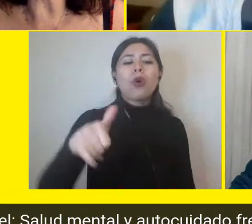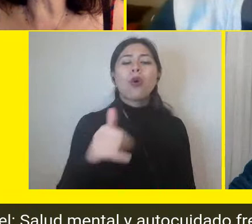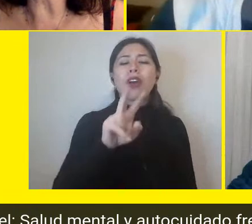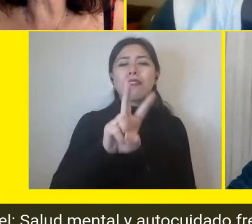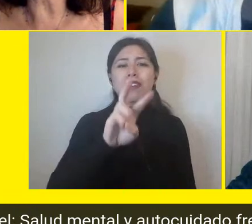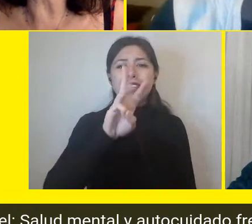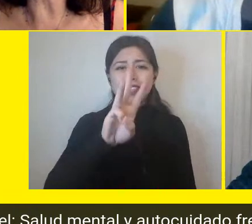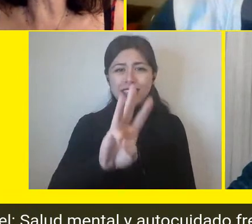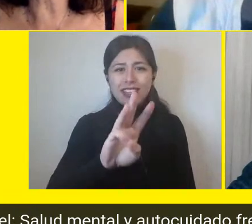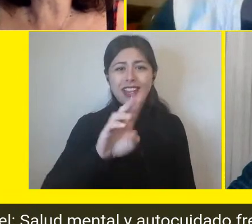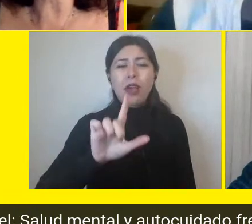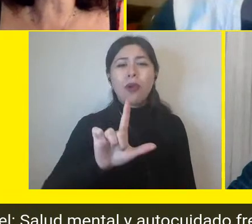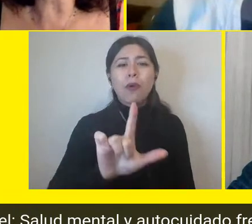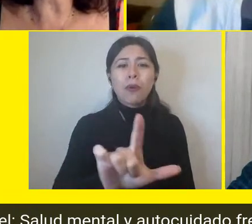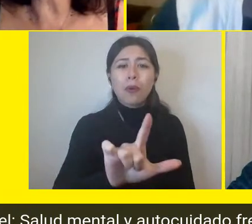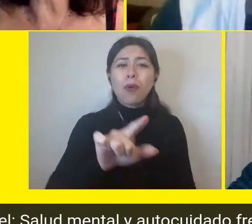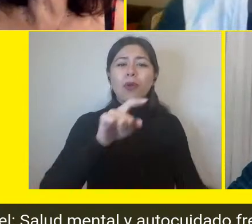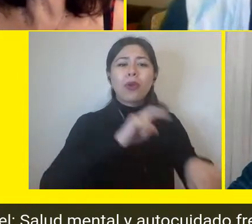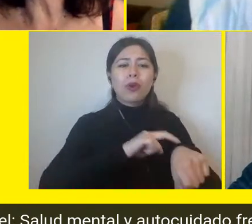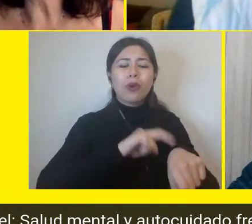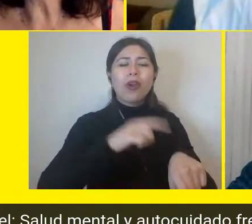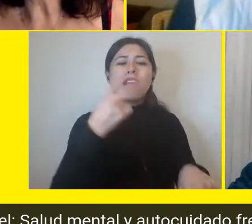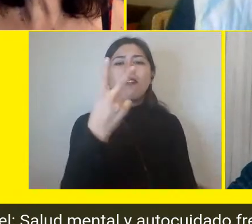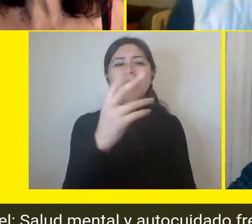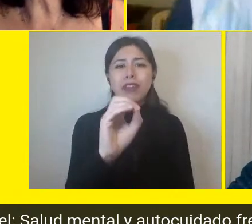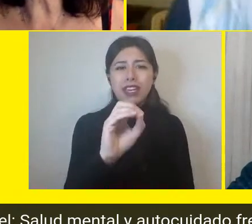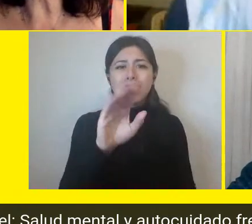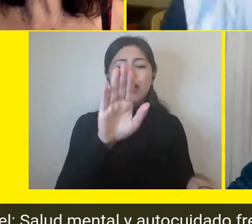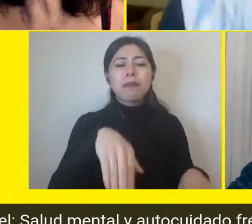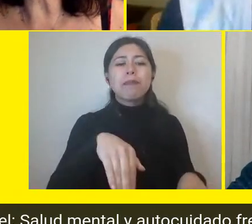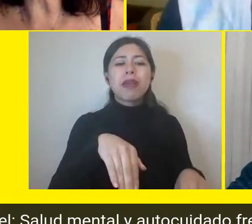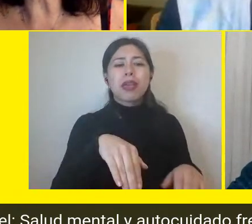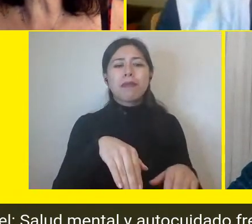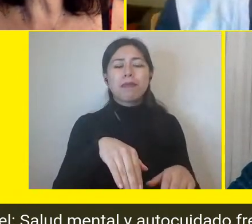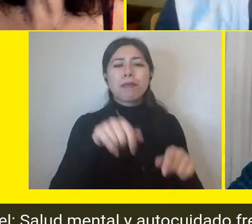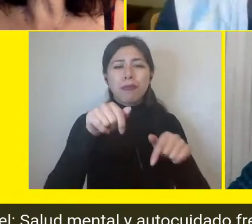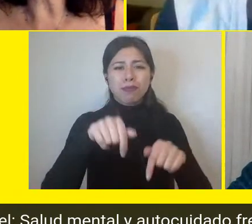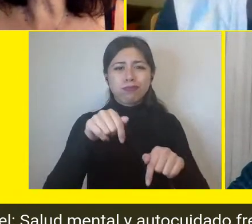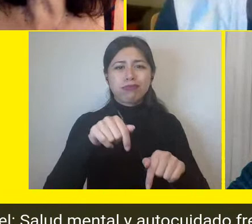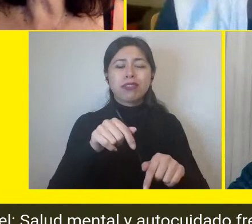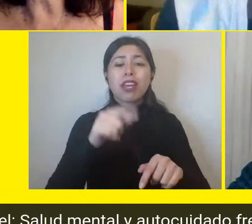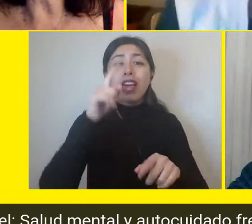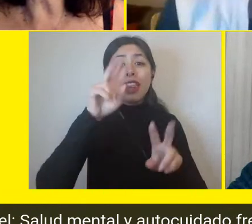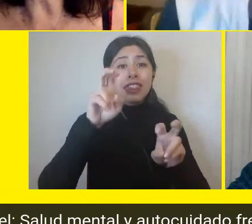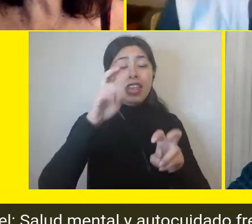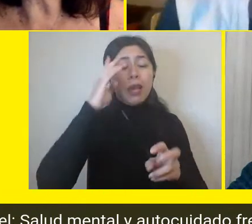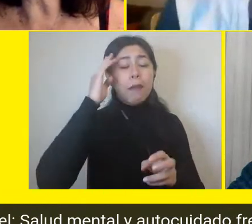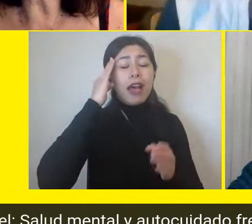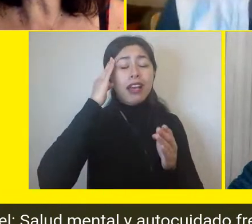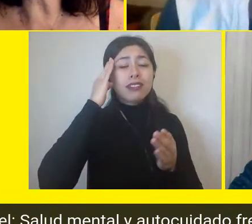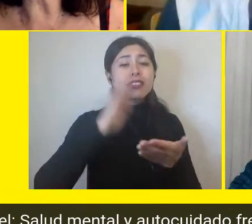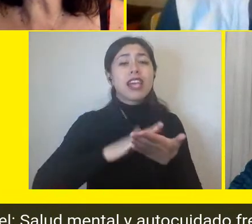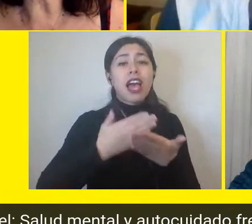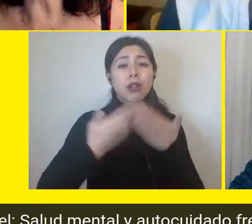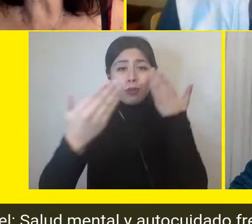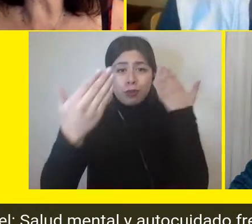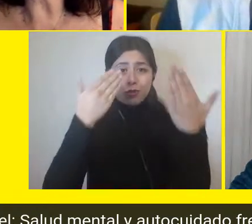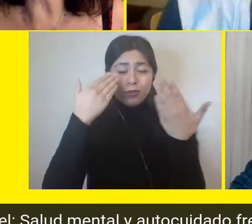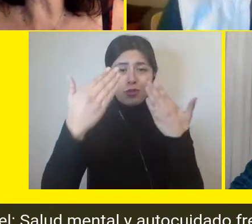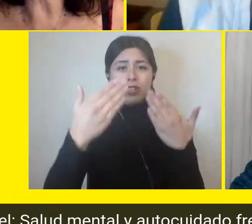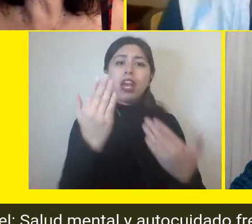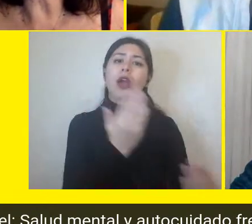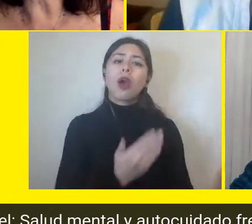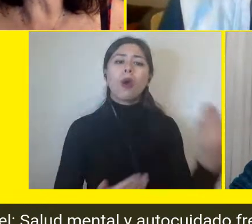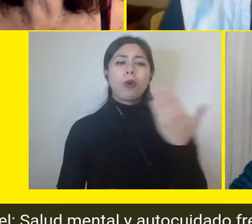julio a las 20 horas por este mismo canal. Y el tema será salud mental y autocuidado frente